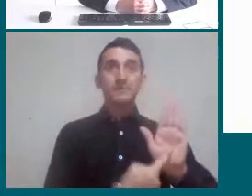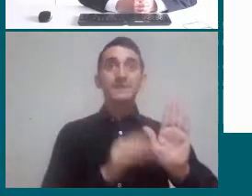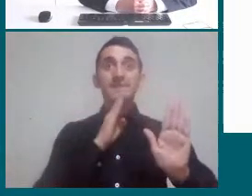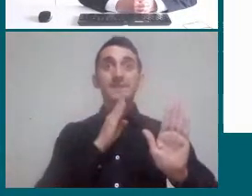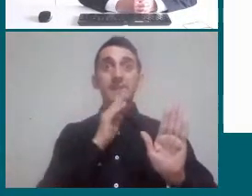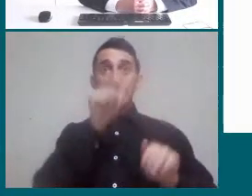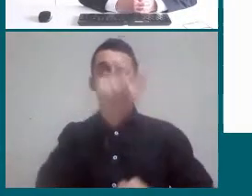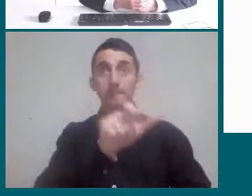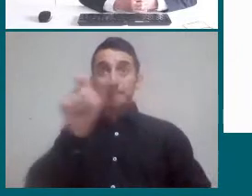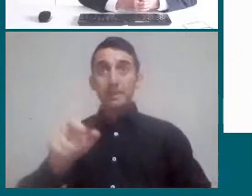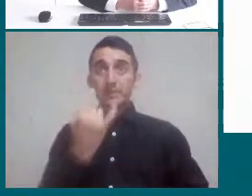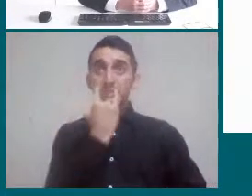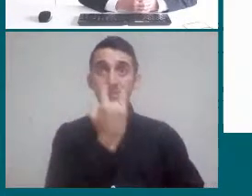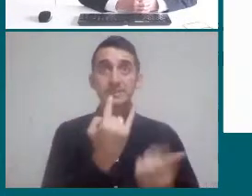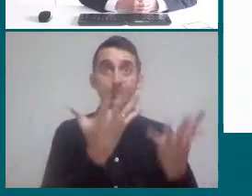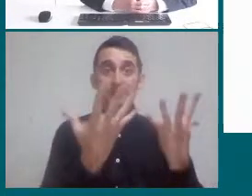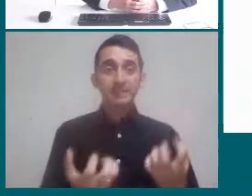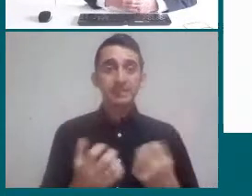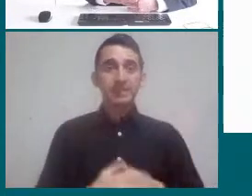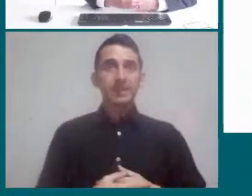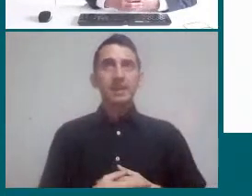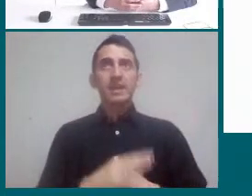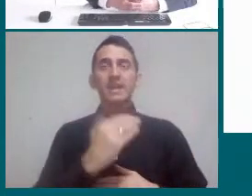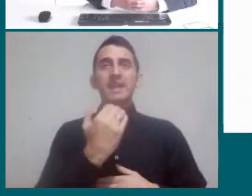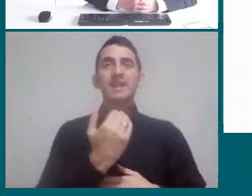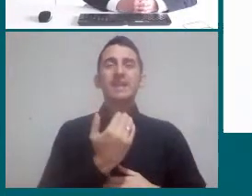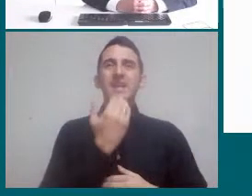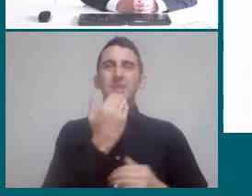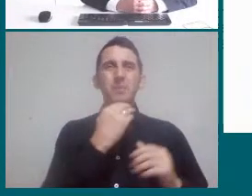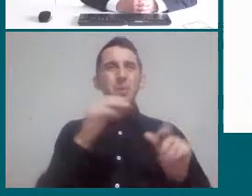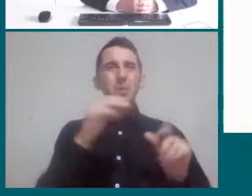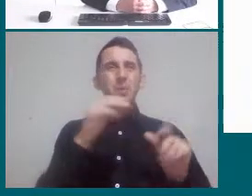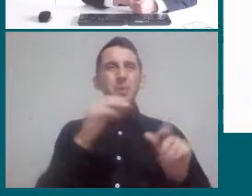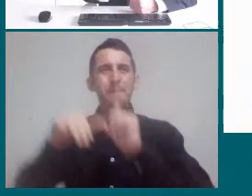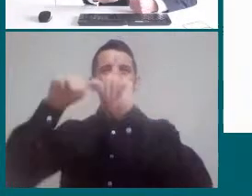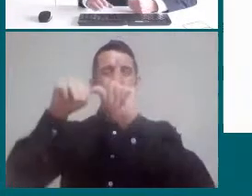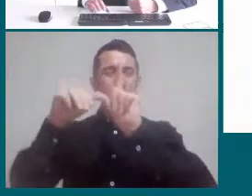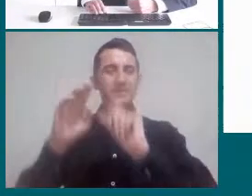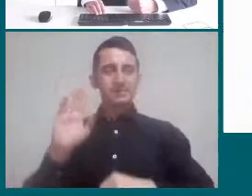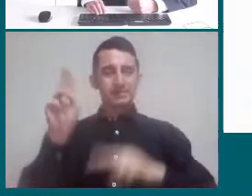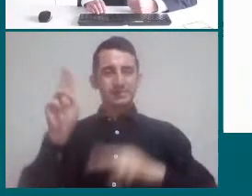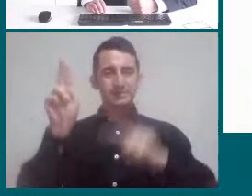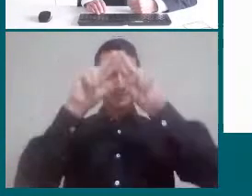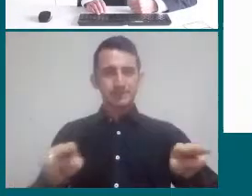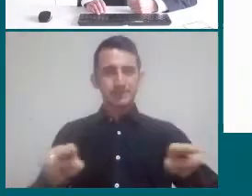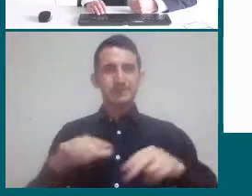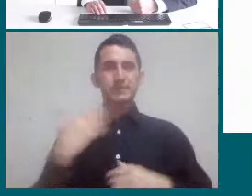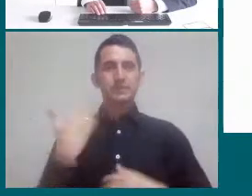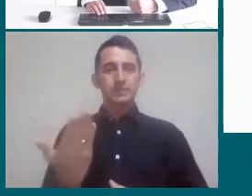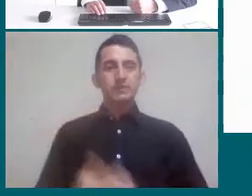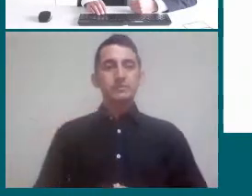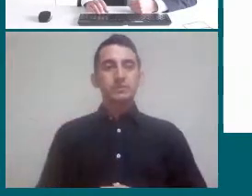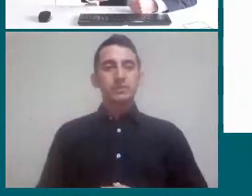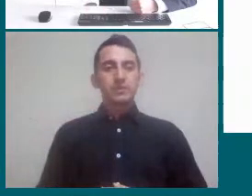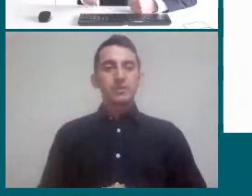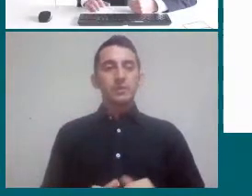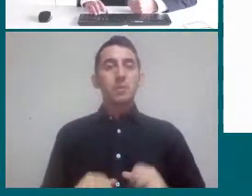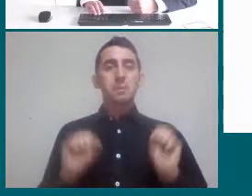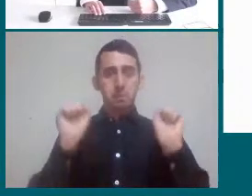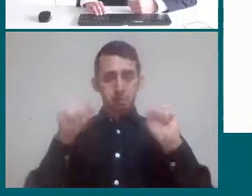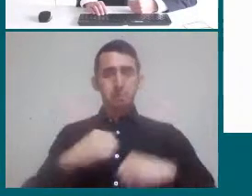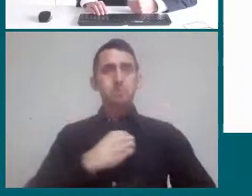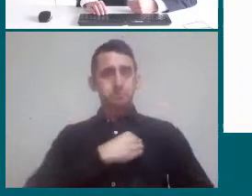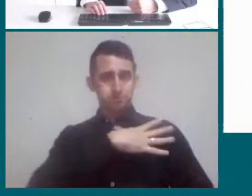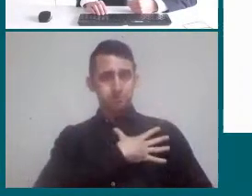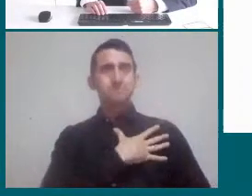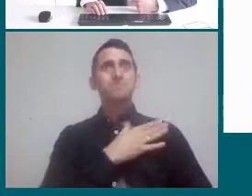están interesadas en articular su maestría para todo lo del escalafón docente, ser esa oportunidad. Entonces, pues